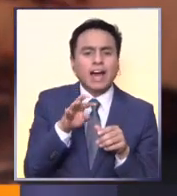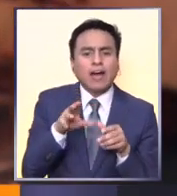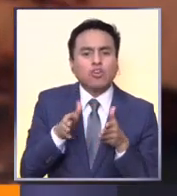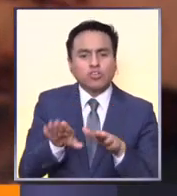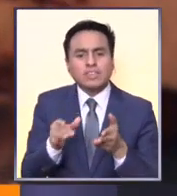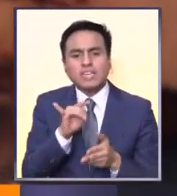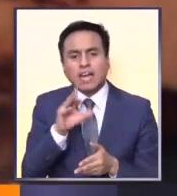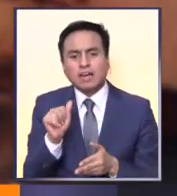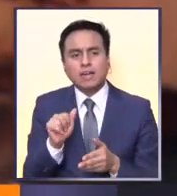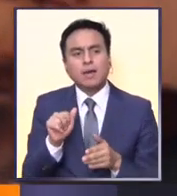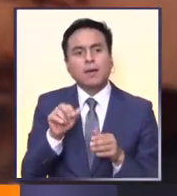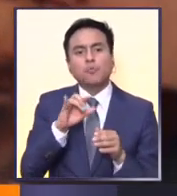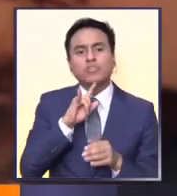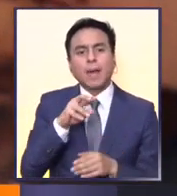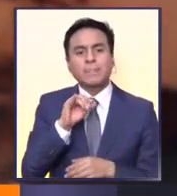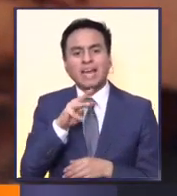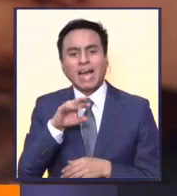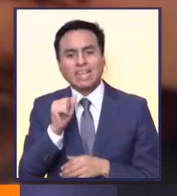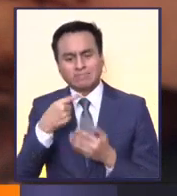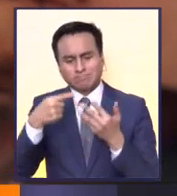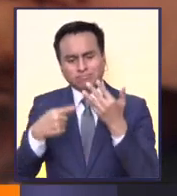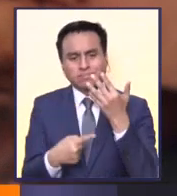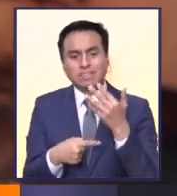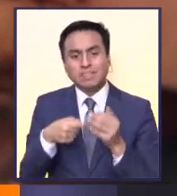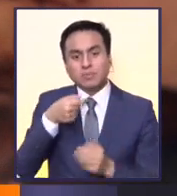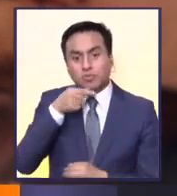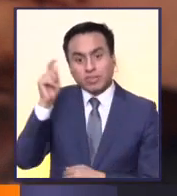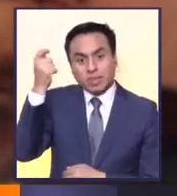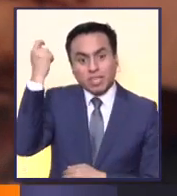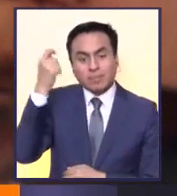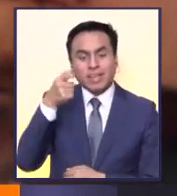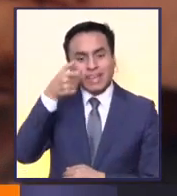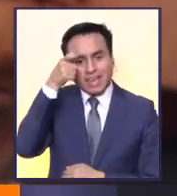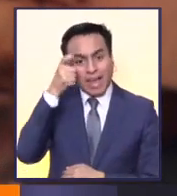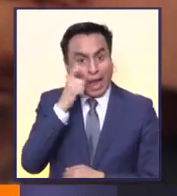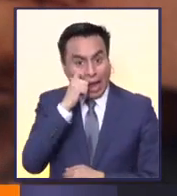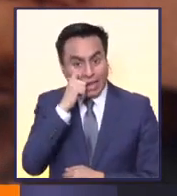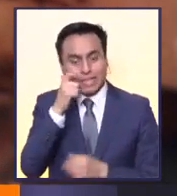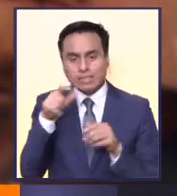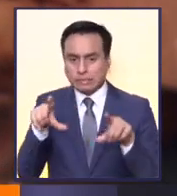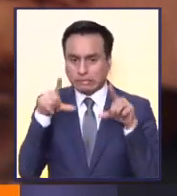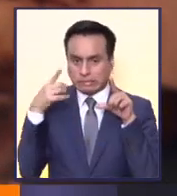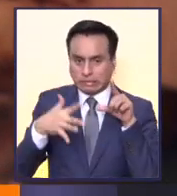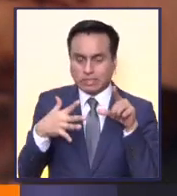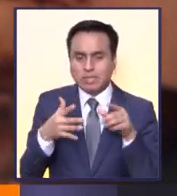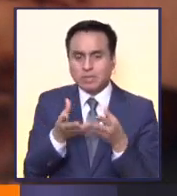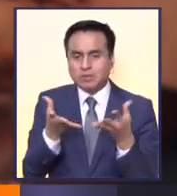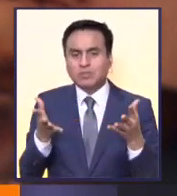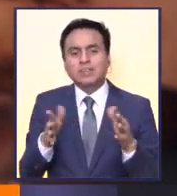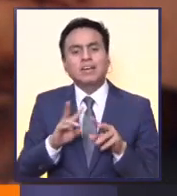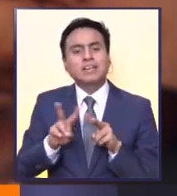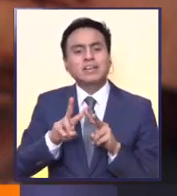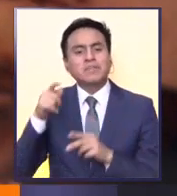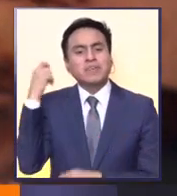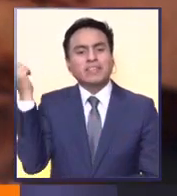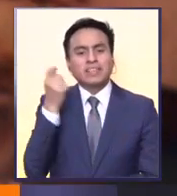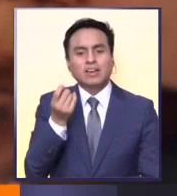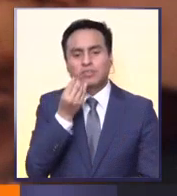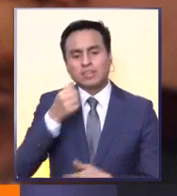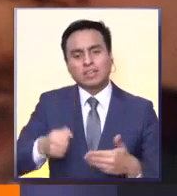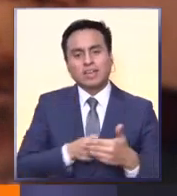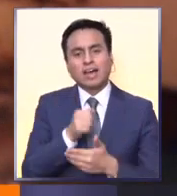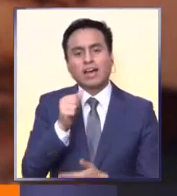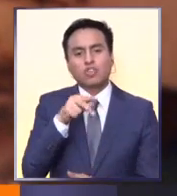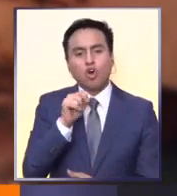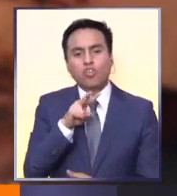pedazo de punta picana. En fin, se nos viene septiembre y las carnes son las protagonistas de un mes cargado a las fiestas. La cocinera Antonia Gana